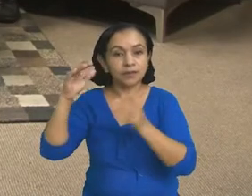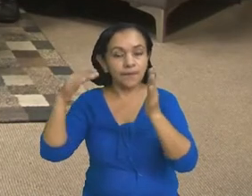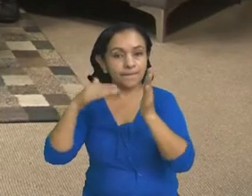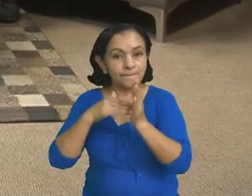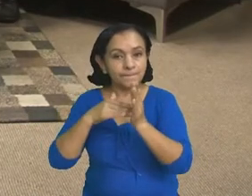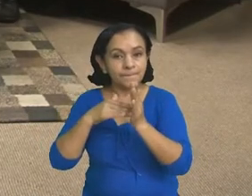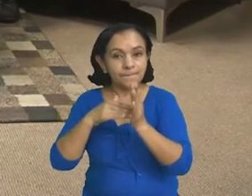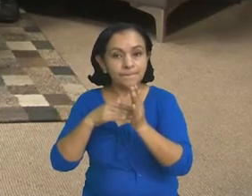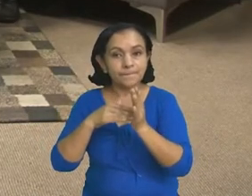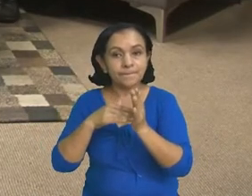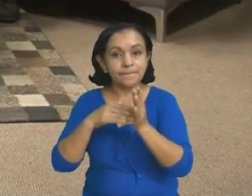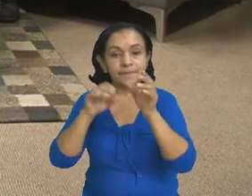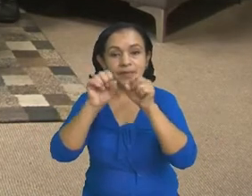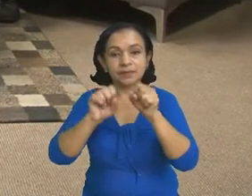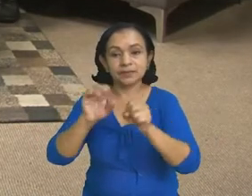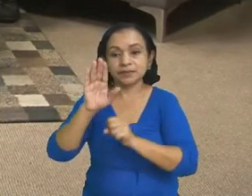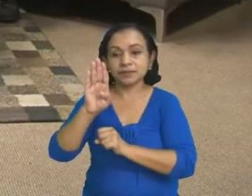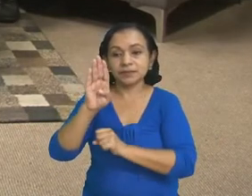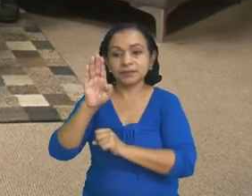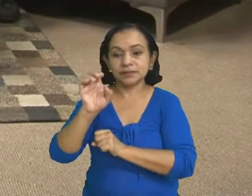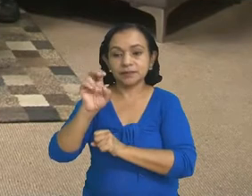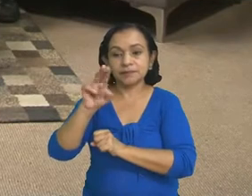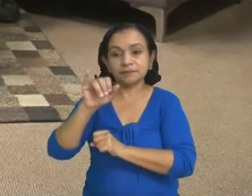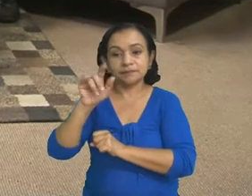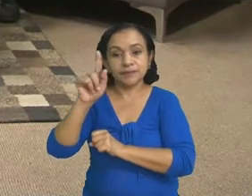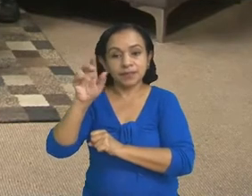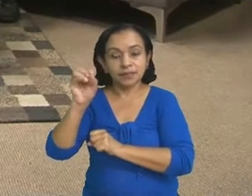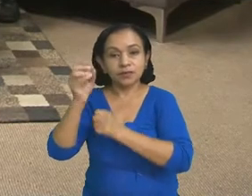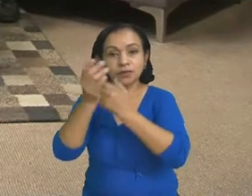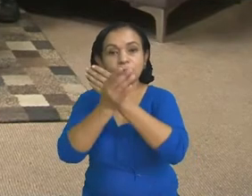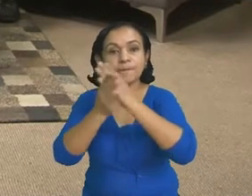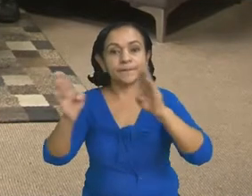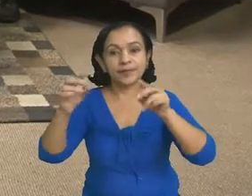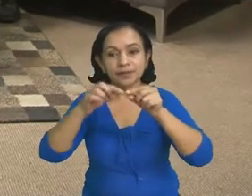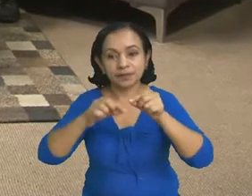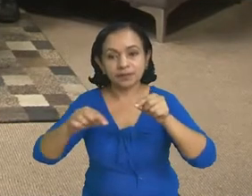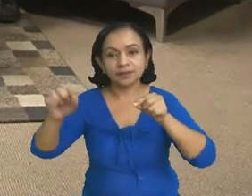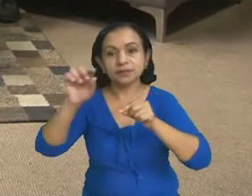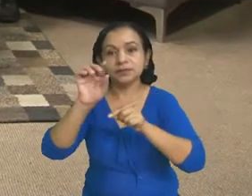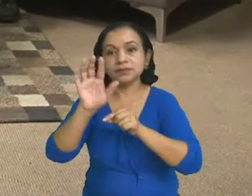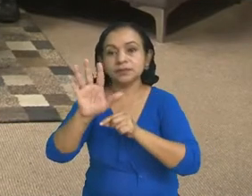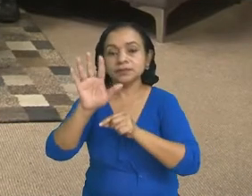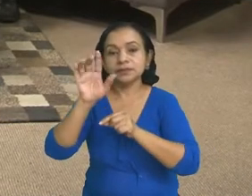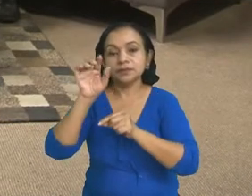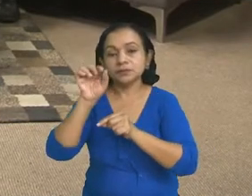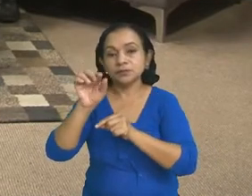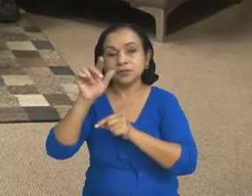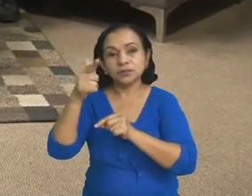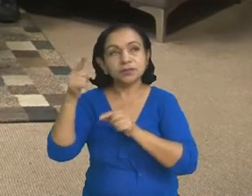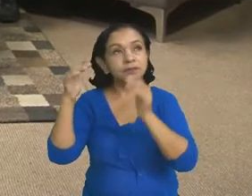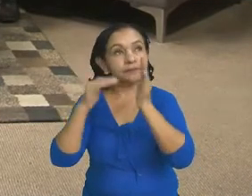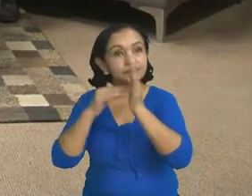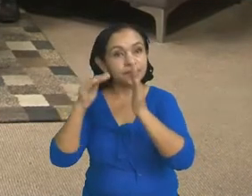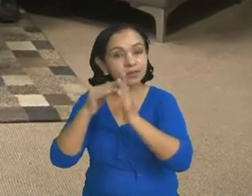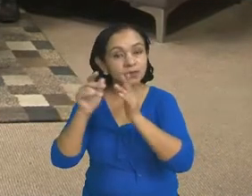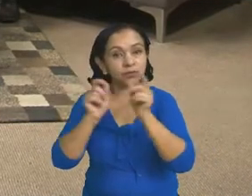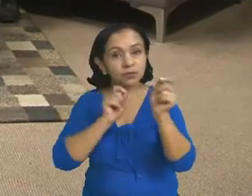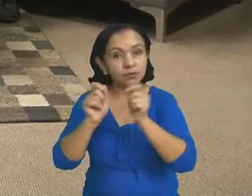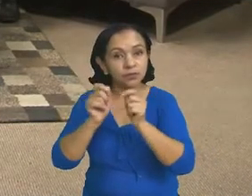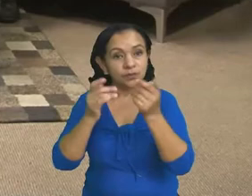línea San Benito de los Brasiles. Es un proyecto que cuesta alrededor de 5.7 millones, pero que